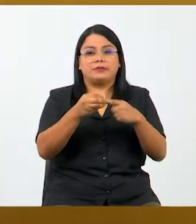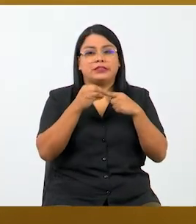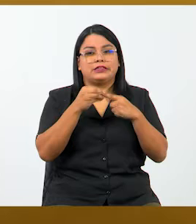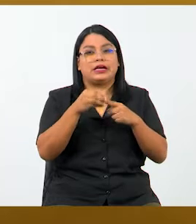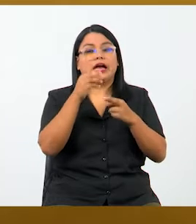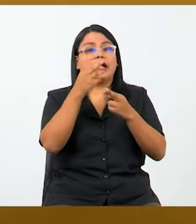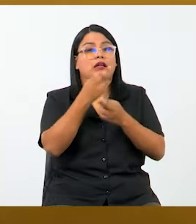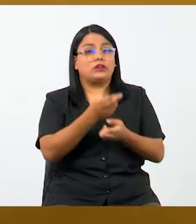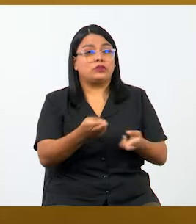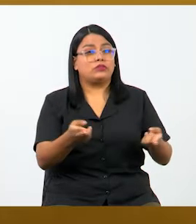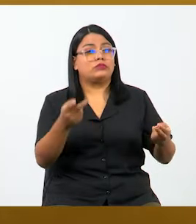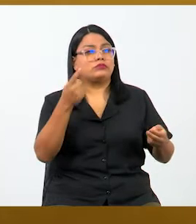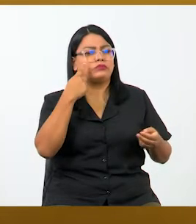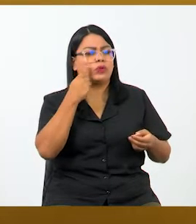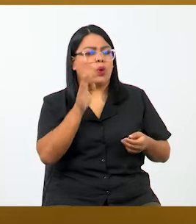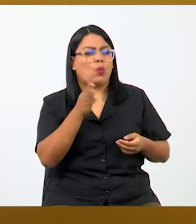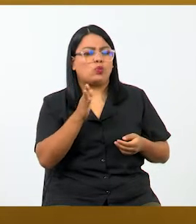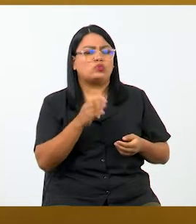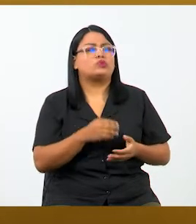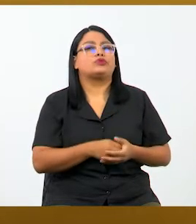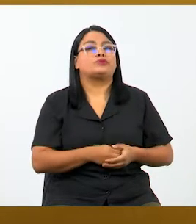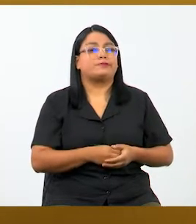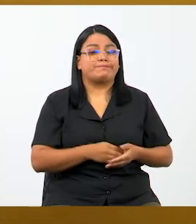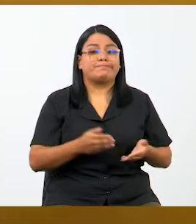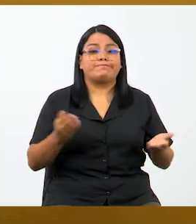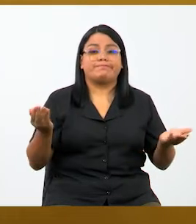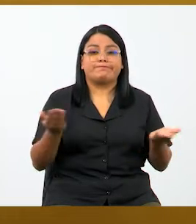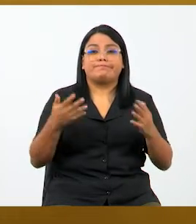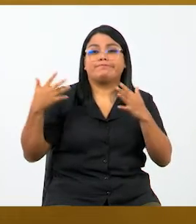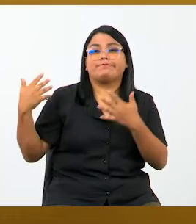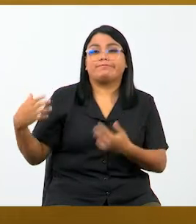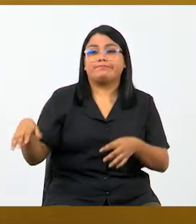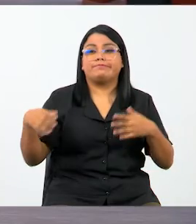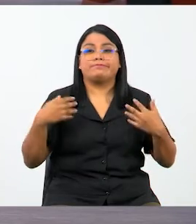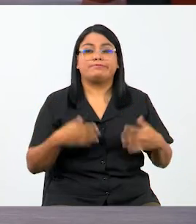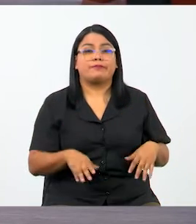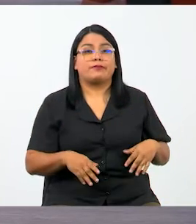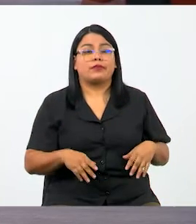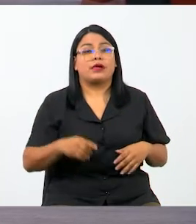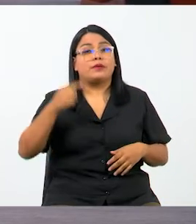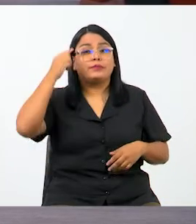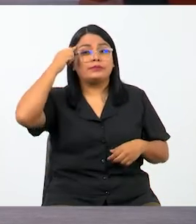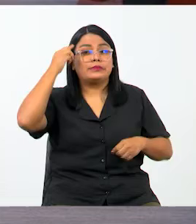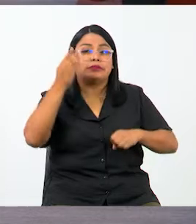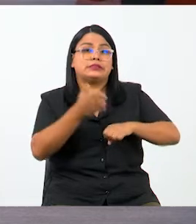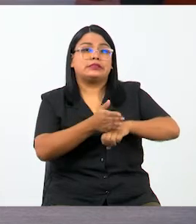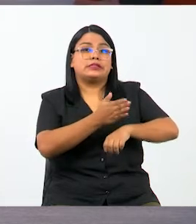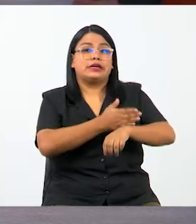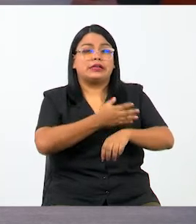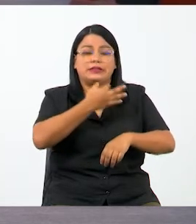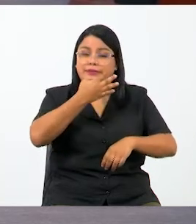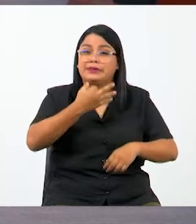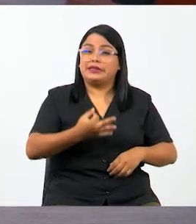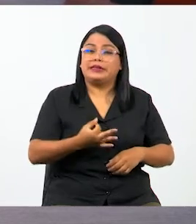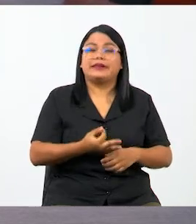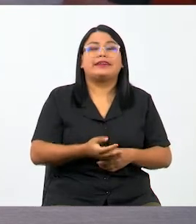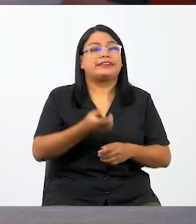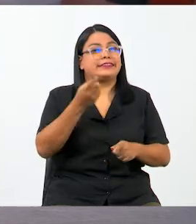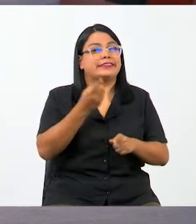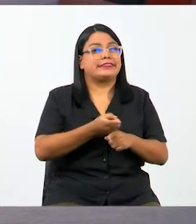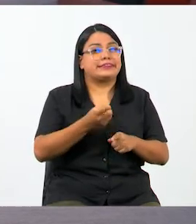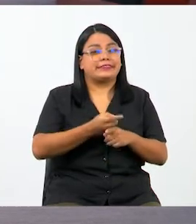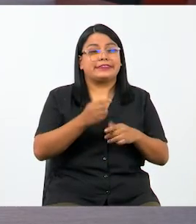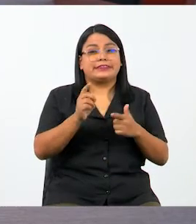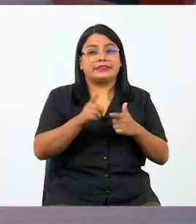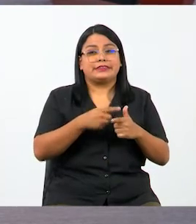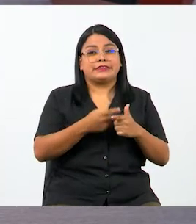utilizar para llevar a cabo las actividades de la etapa de anticipación, ¿es cierto, Esmeralda? Así es, entonces nos hace falta la